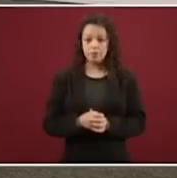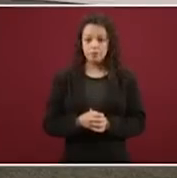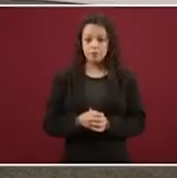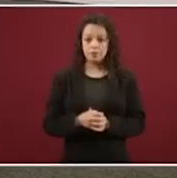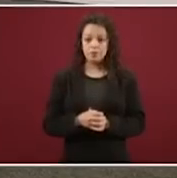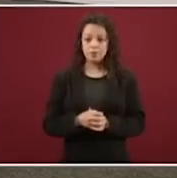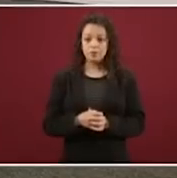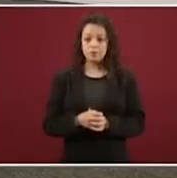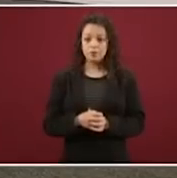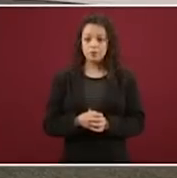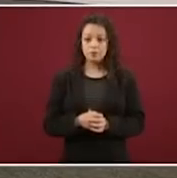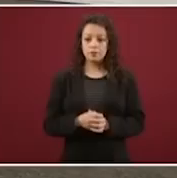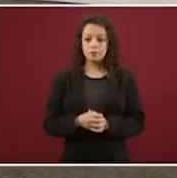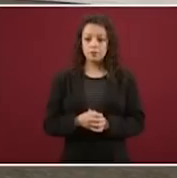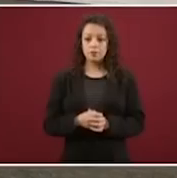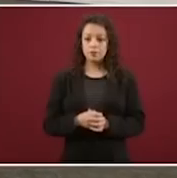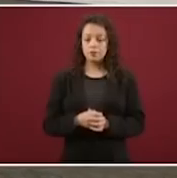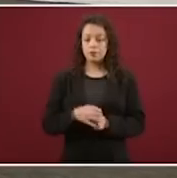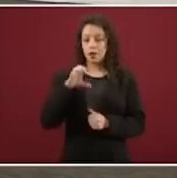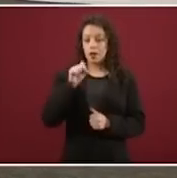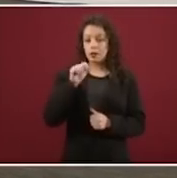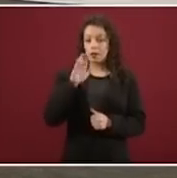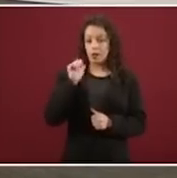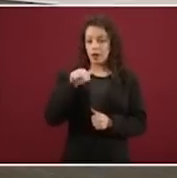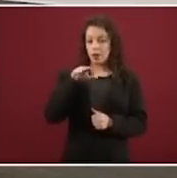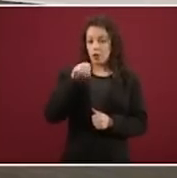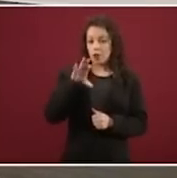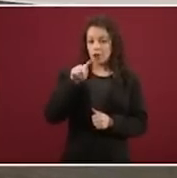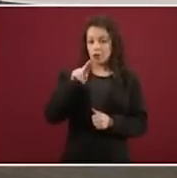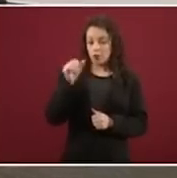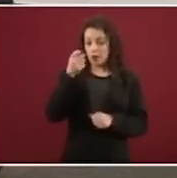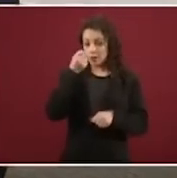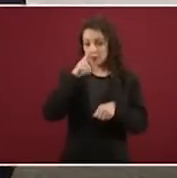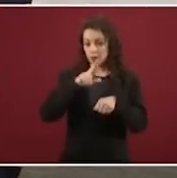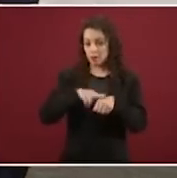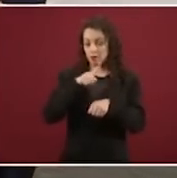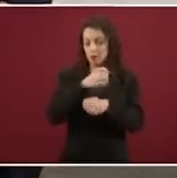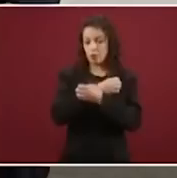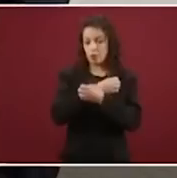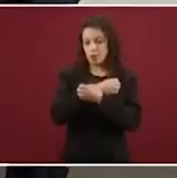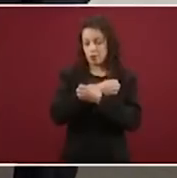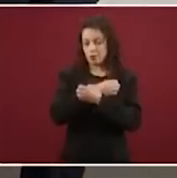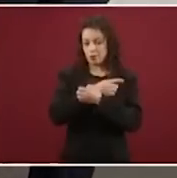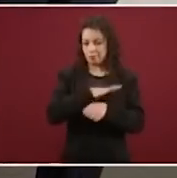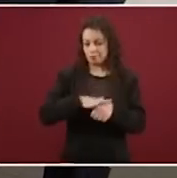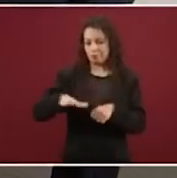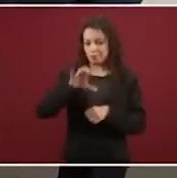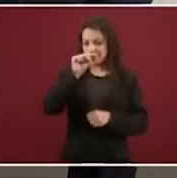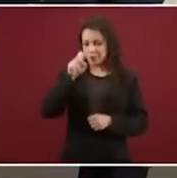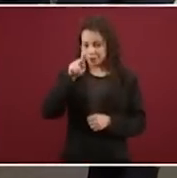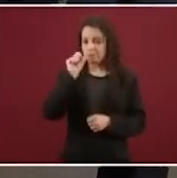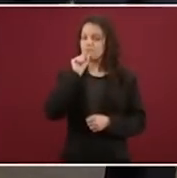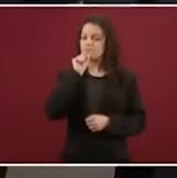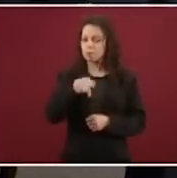con el maestro Esteban Moctezuma, que es el secretario de Educación Pública, con el